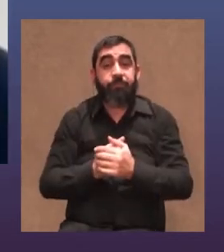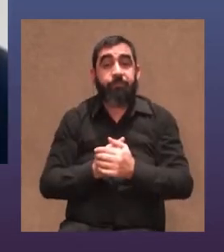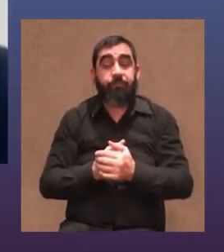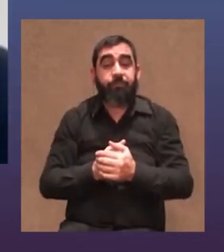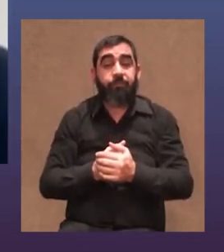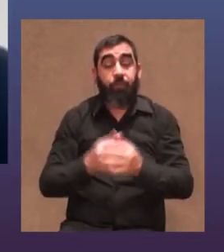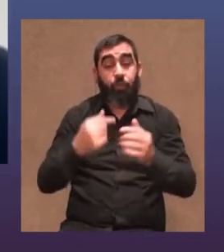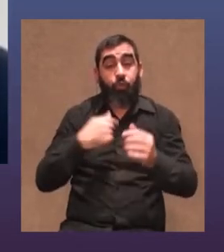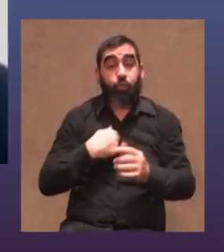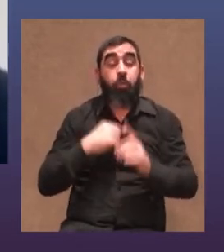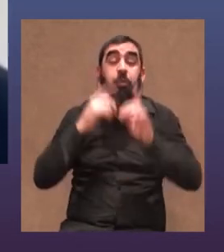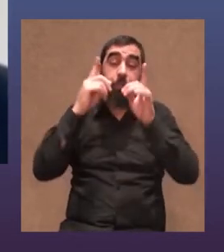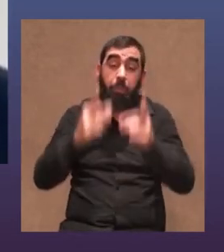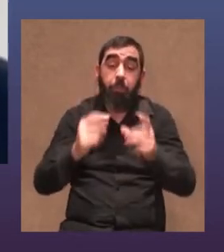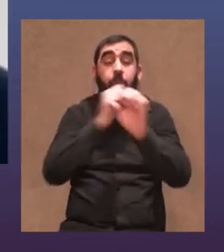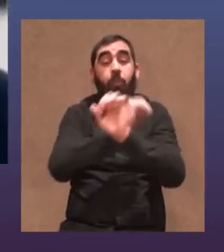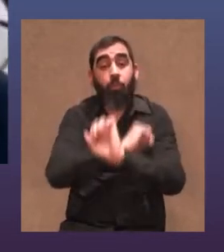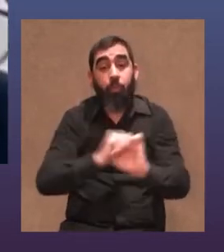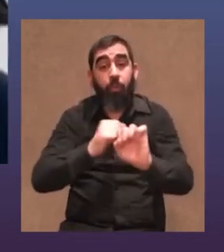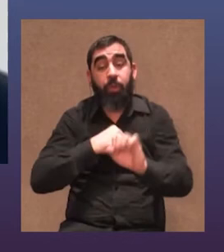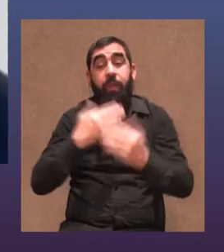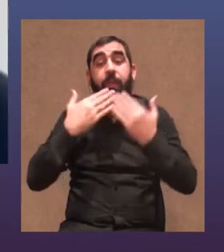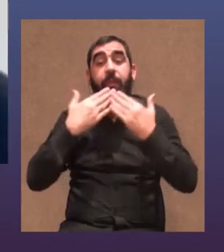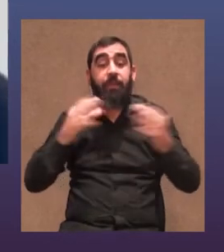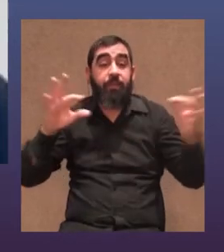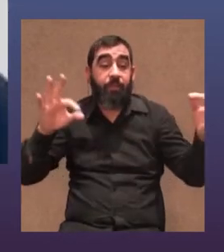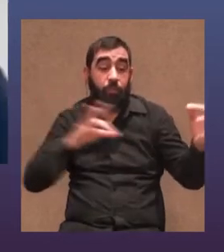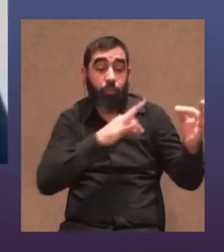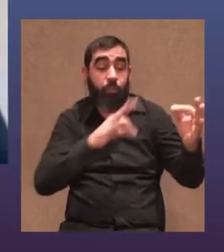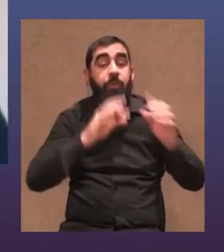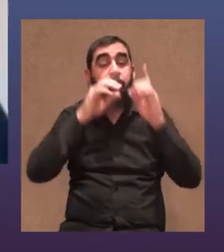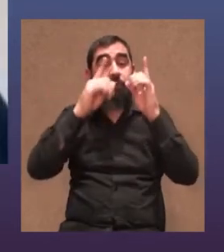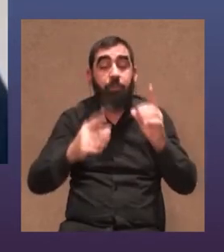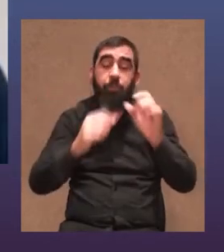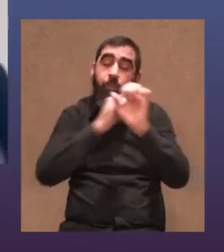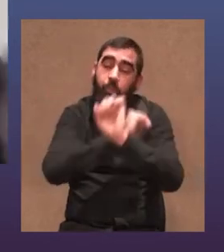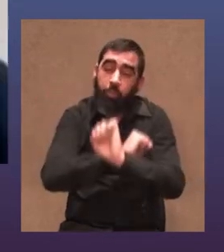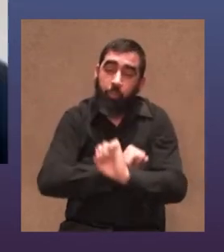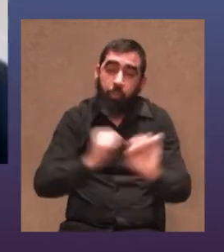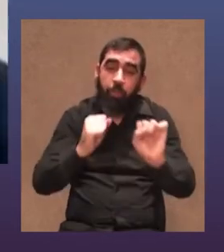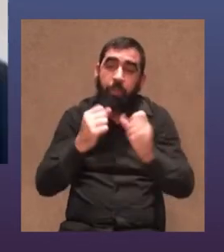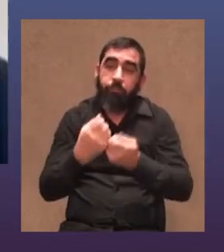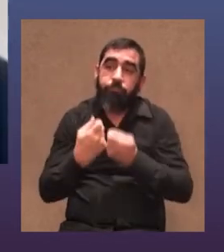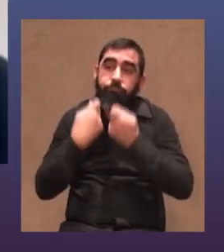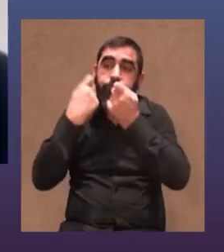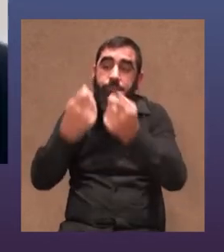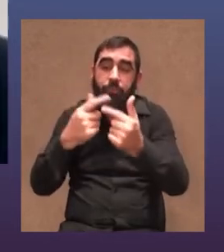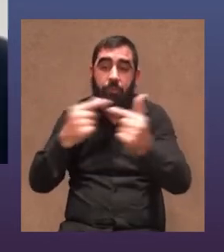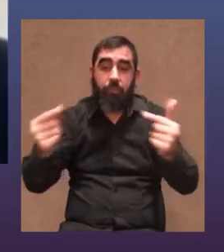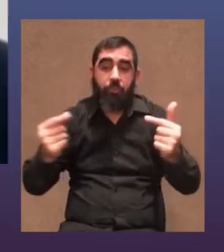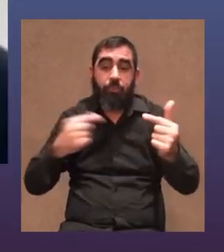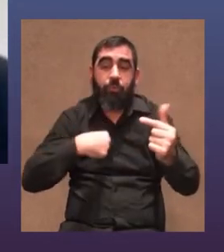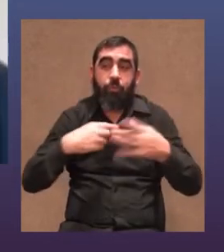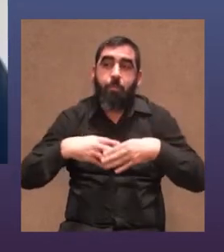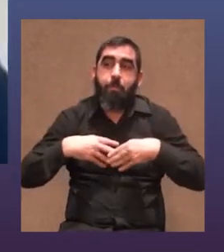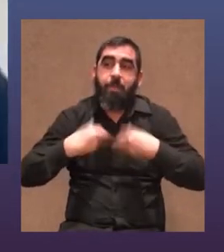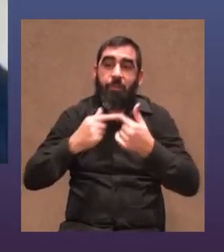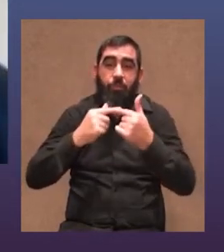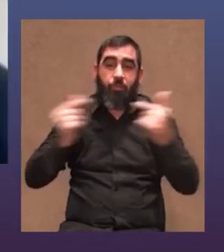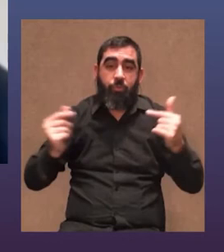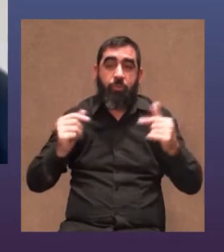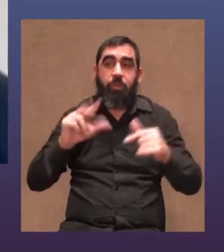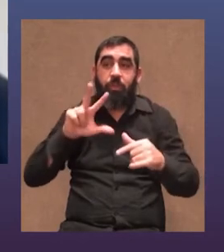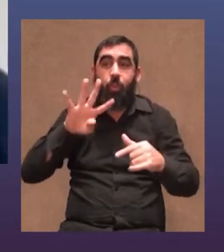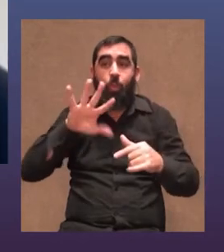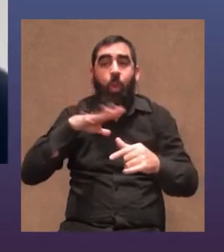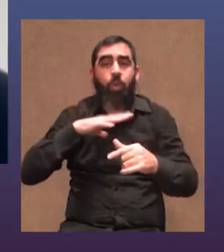digo, yo también, a través de mi instrumento, también trato de transmitir todo lo que durante